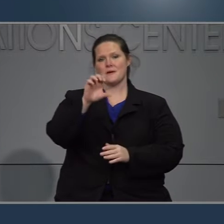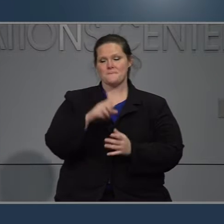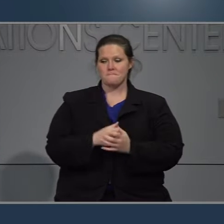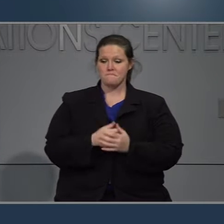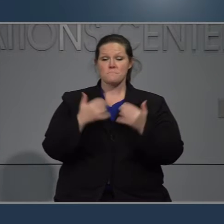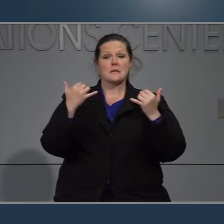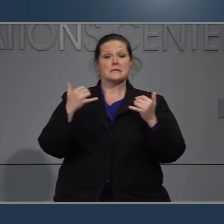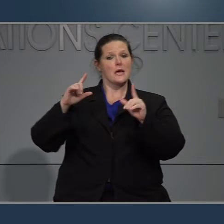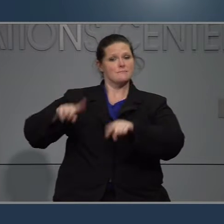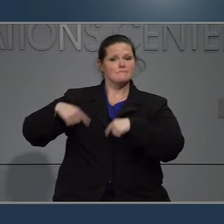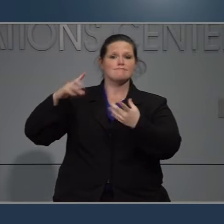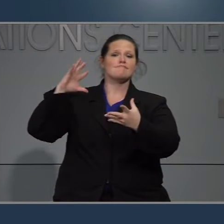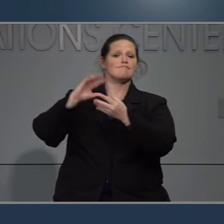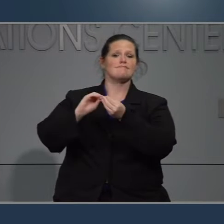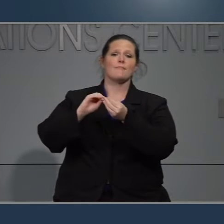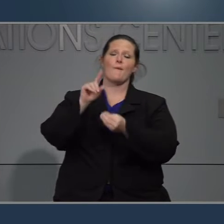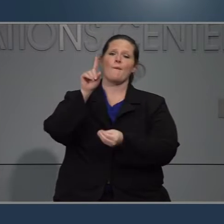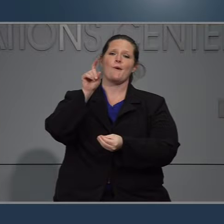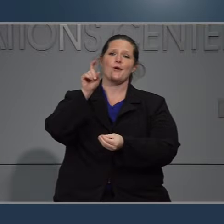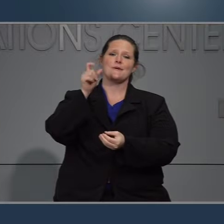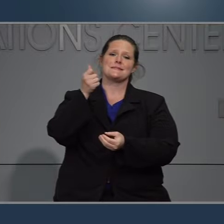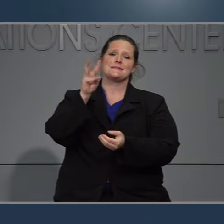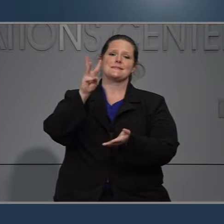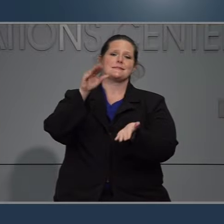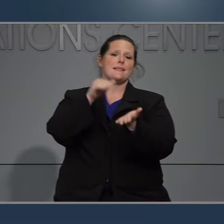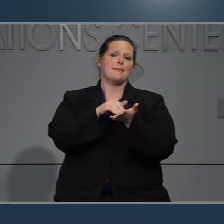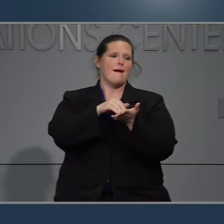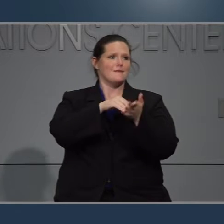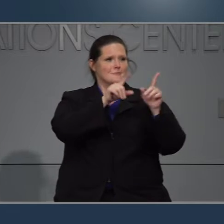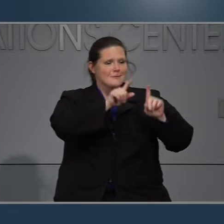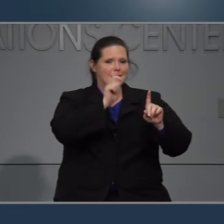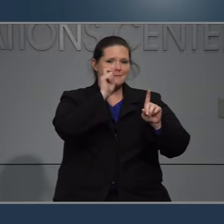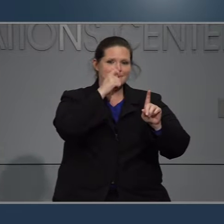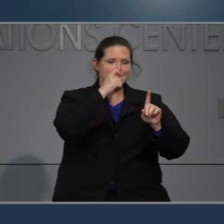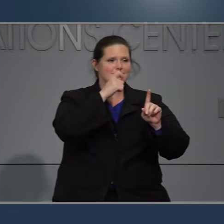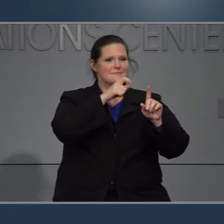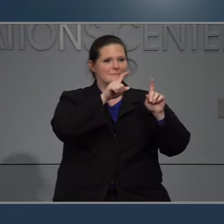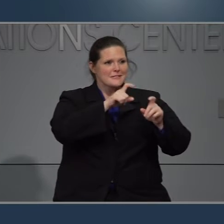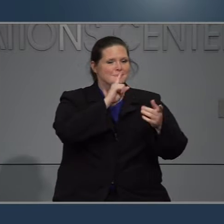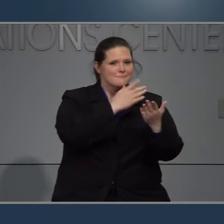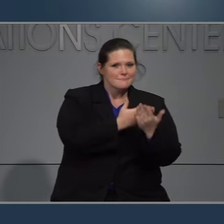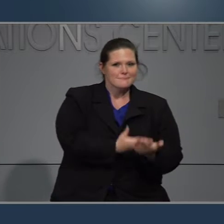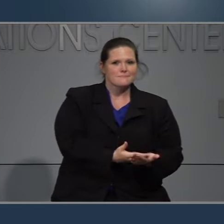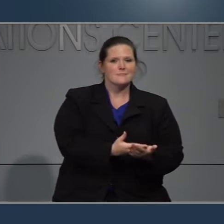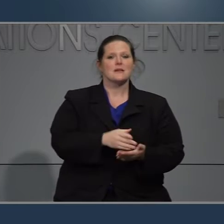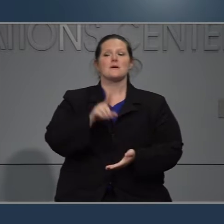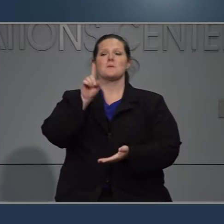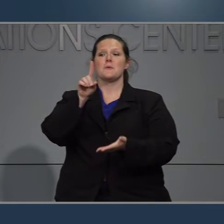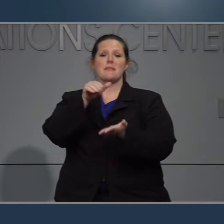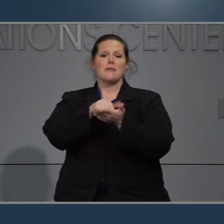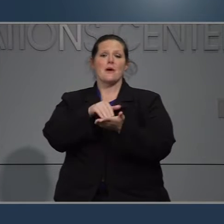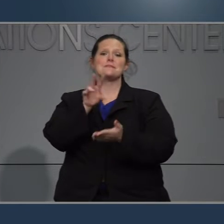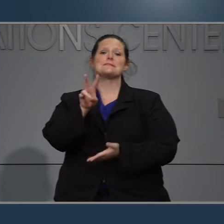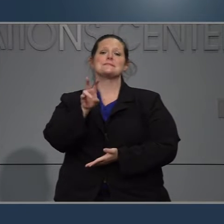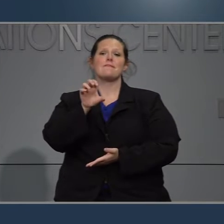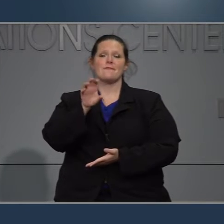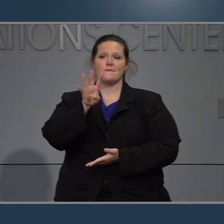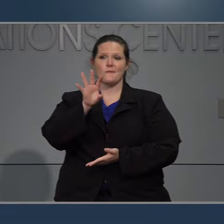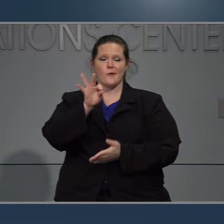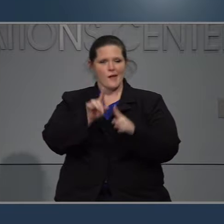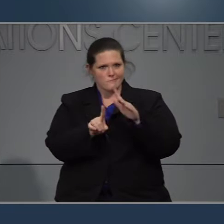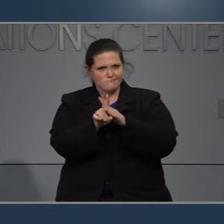de 116,000 casos confirmados por laboratorio. Desde ayer, 1,749 casos,